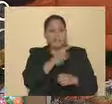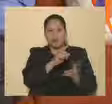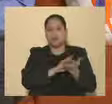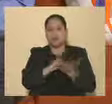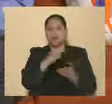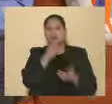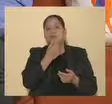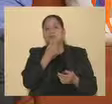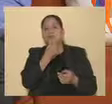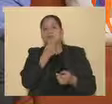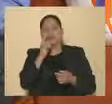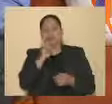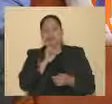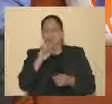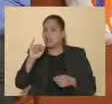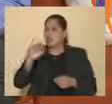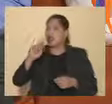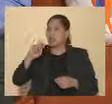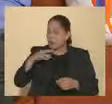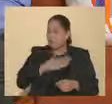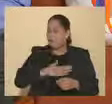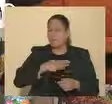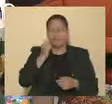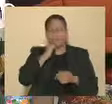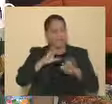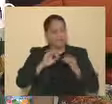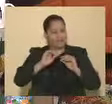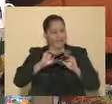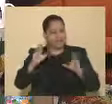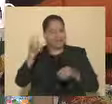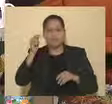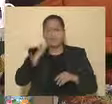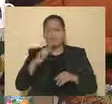las niñas. Así Irene, es. como siempre, un placer. Ay, un gusto como